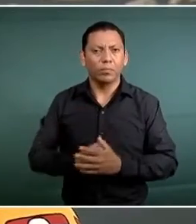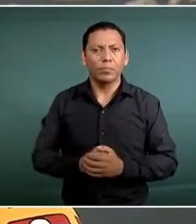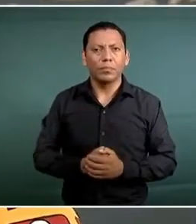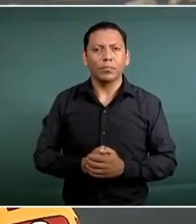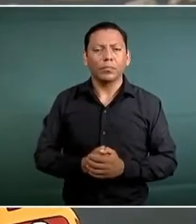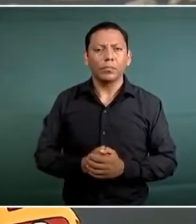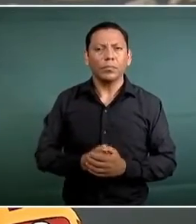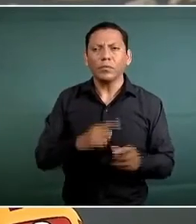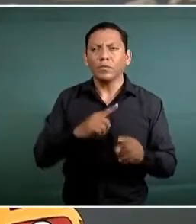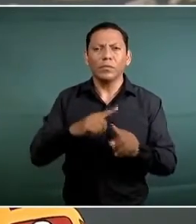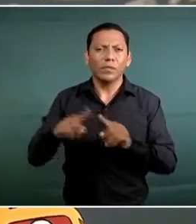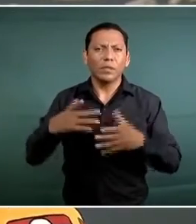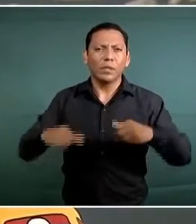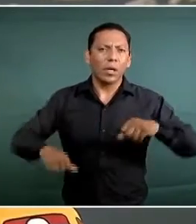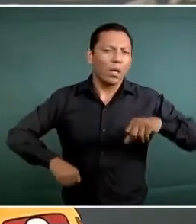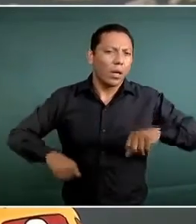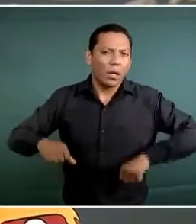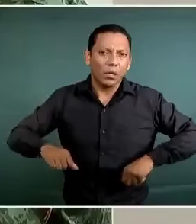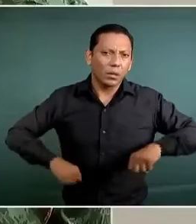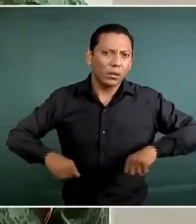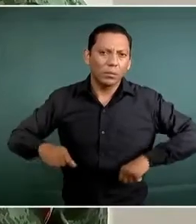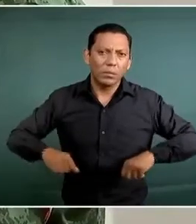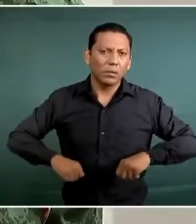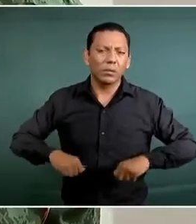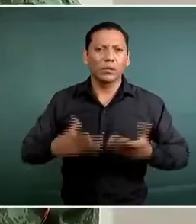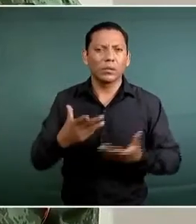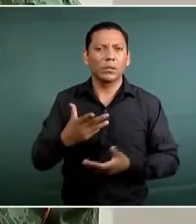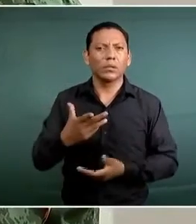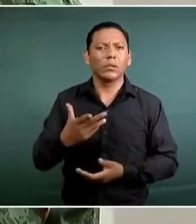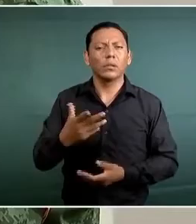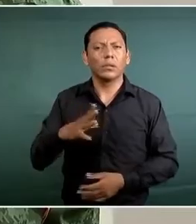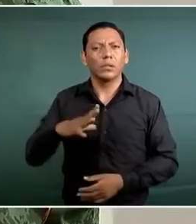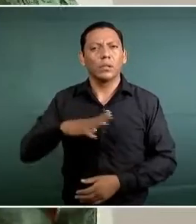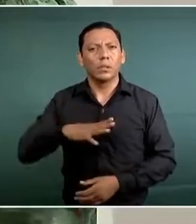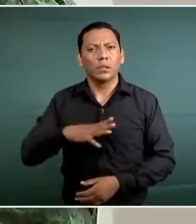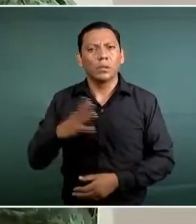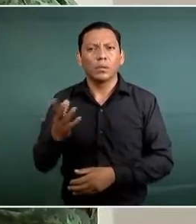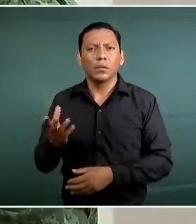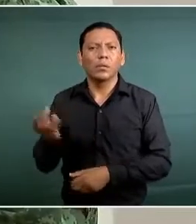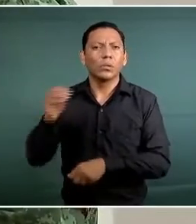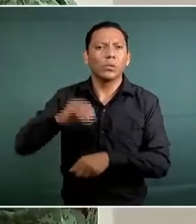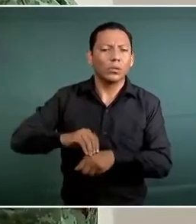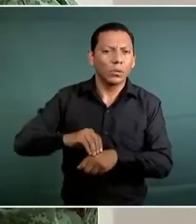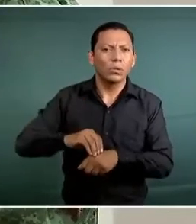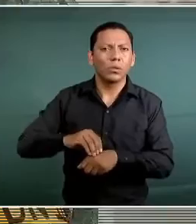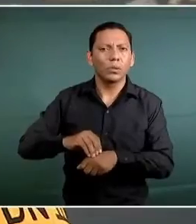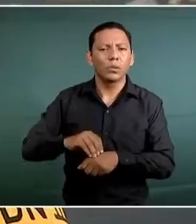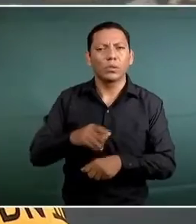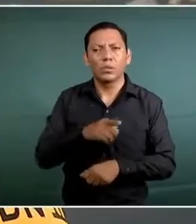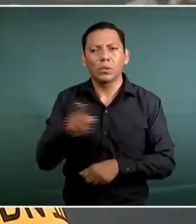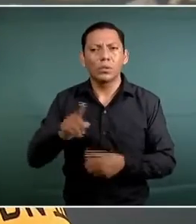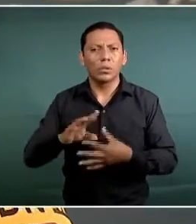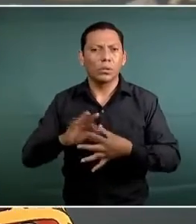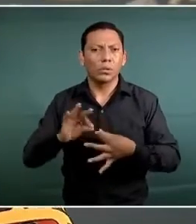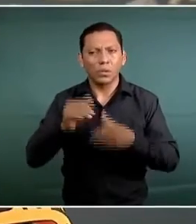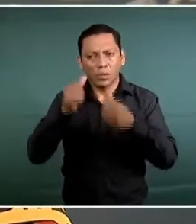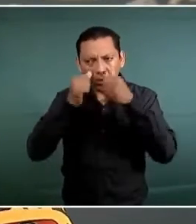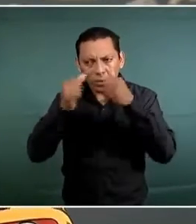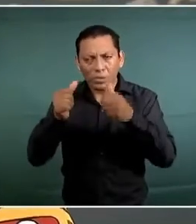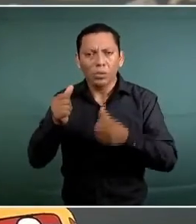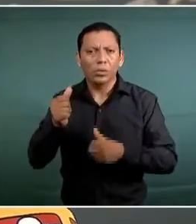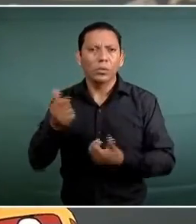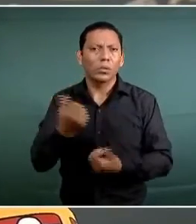una serie de actividades que van adicionales a lo que es la atención